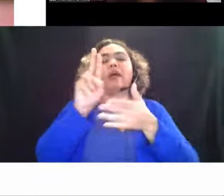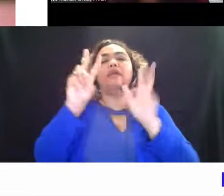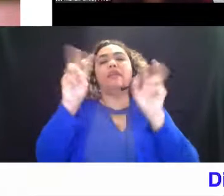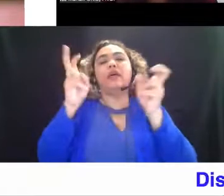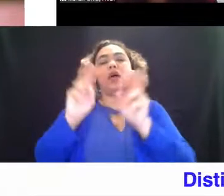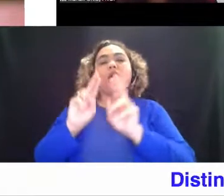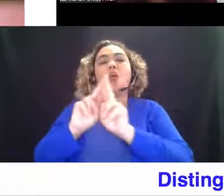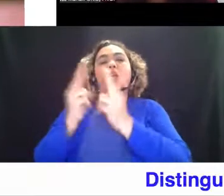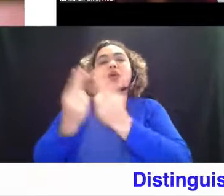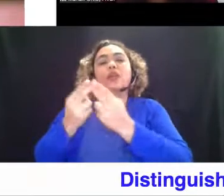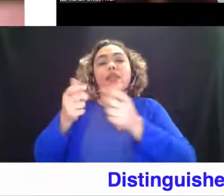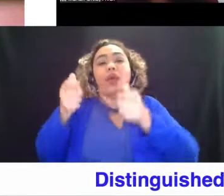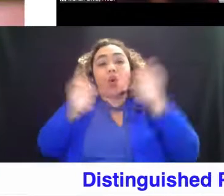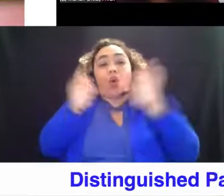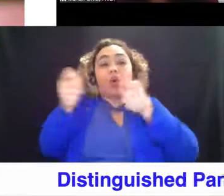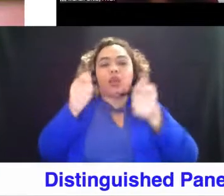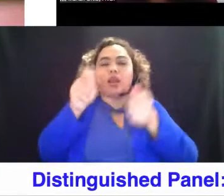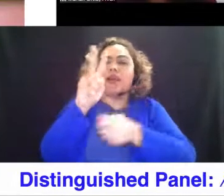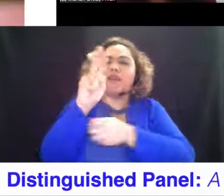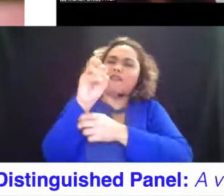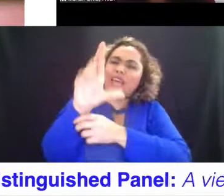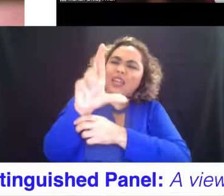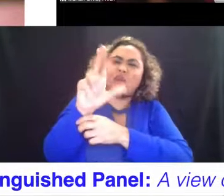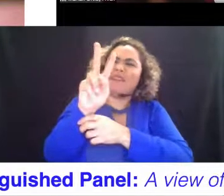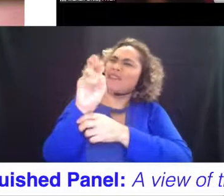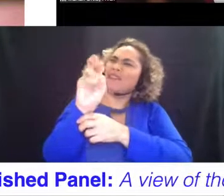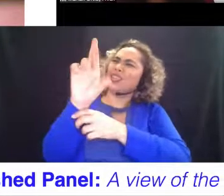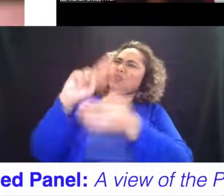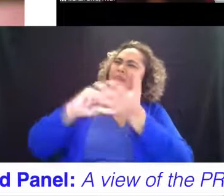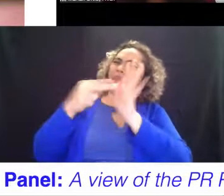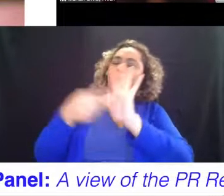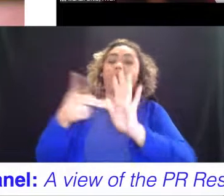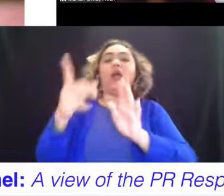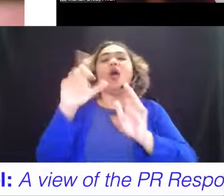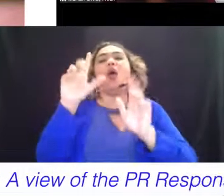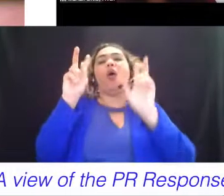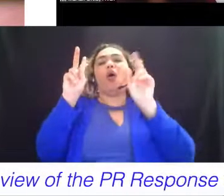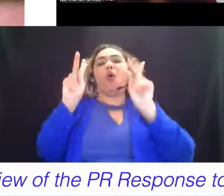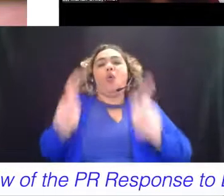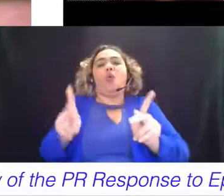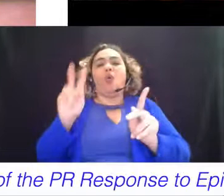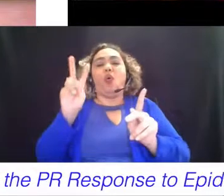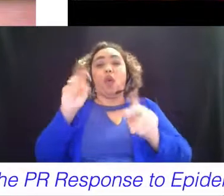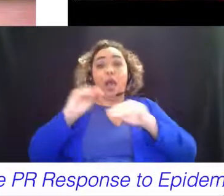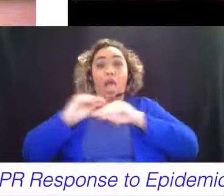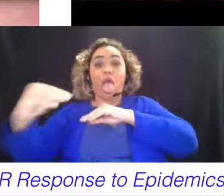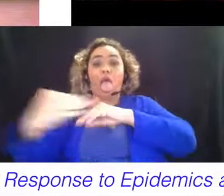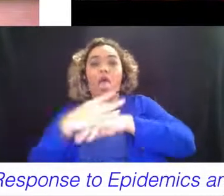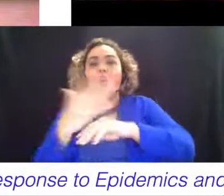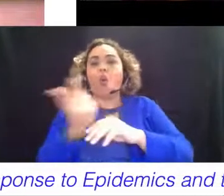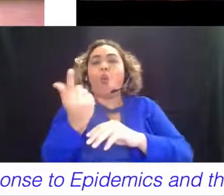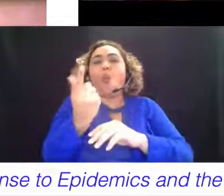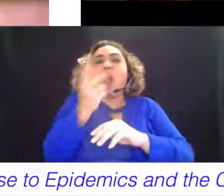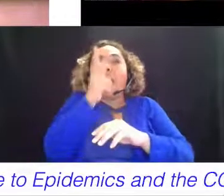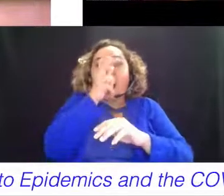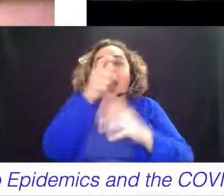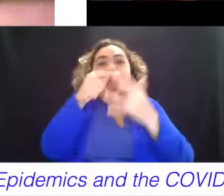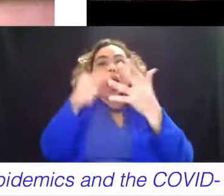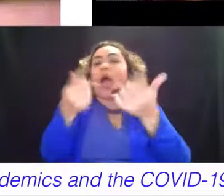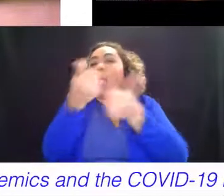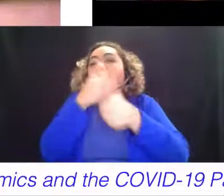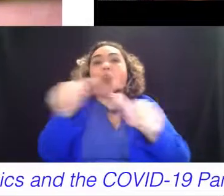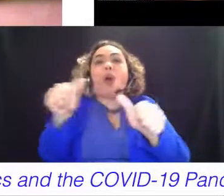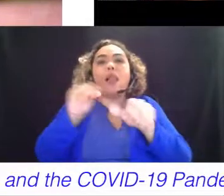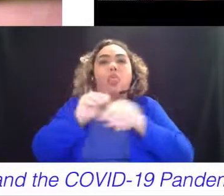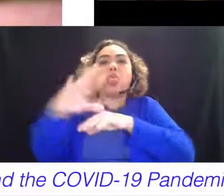Puerto Rico, así que ¿qué es un vector? Y es básicamente un agente capaz de transmitir un agente